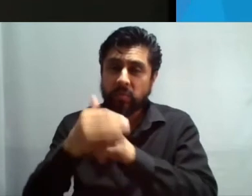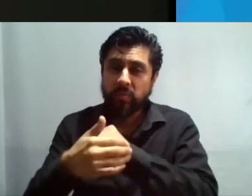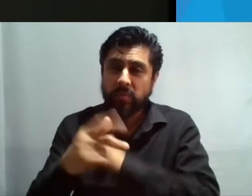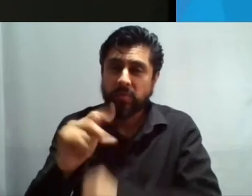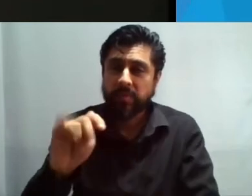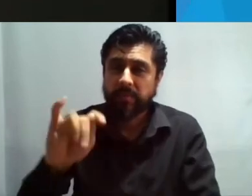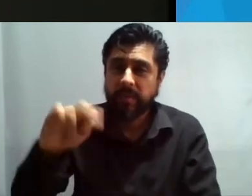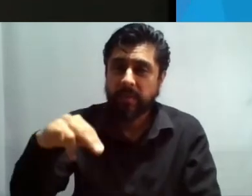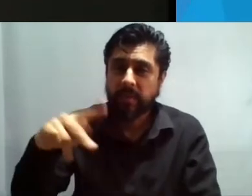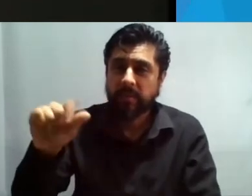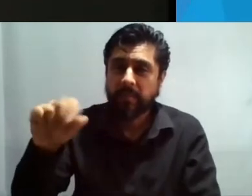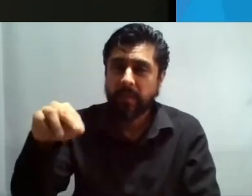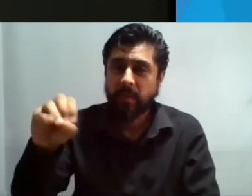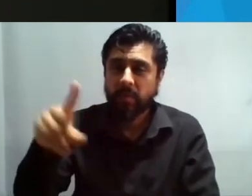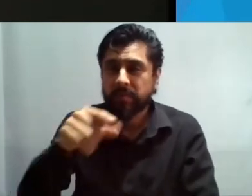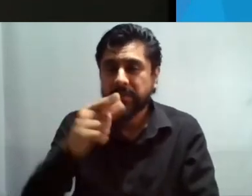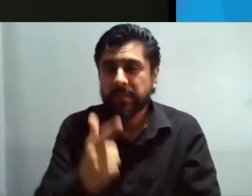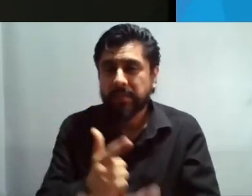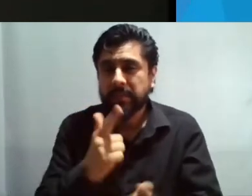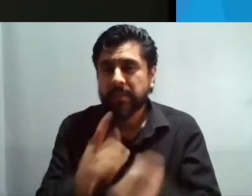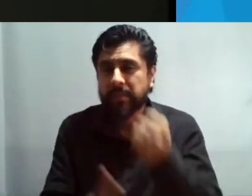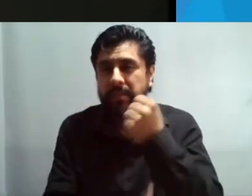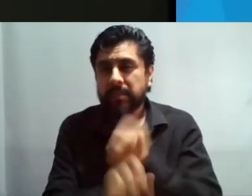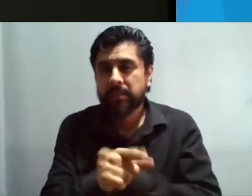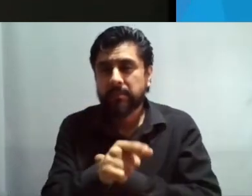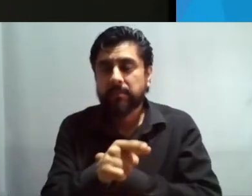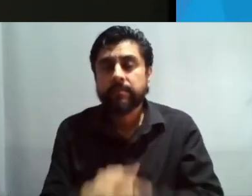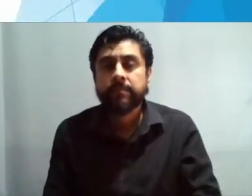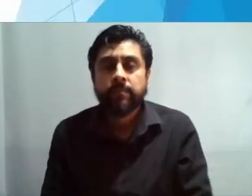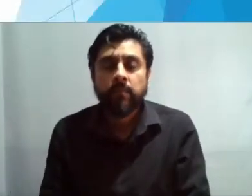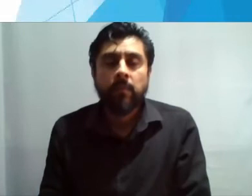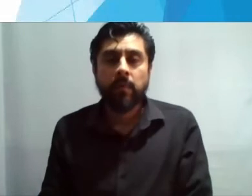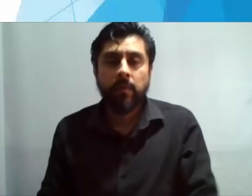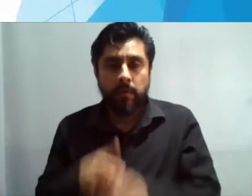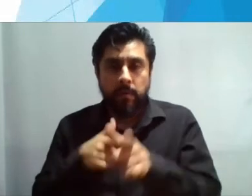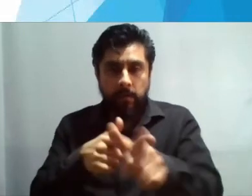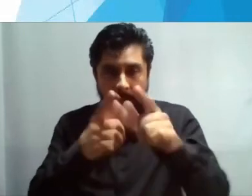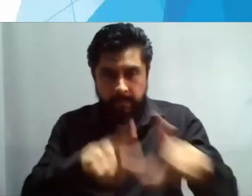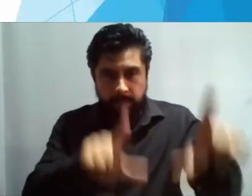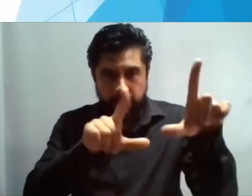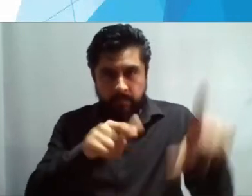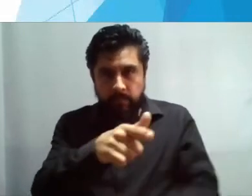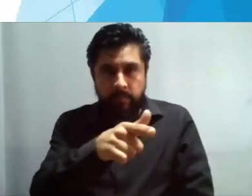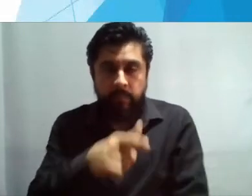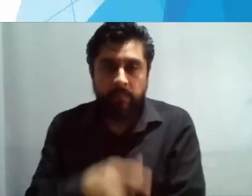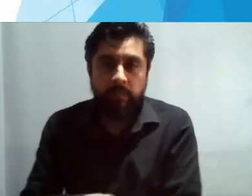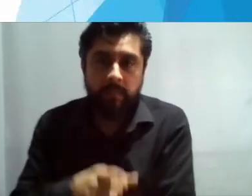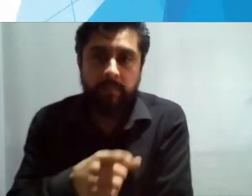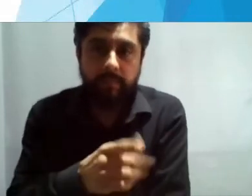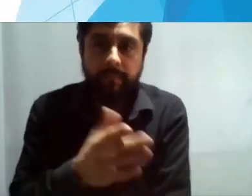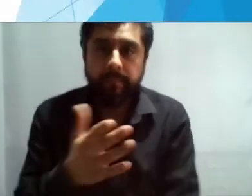perforación severa la que tiene esta persona. Damos la siguiente, por favor.